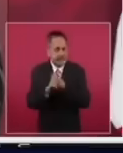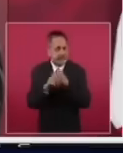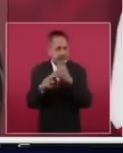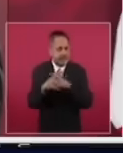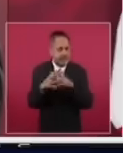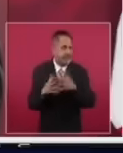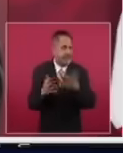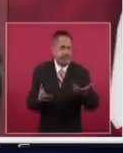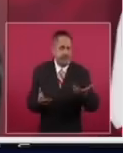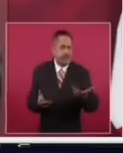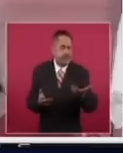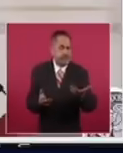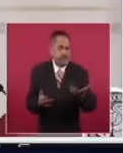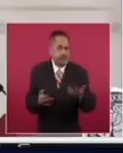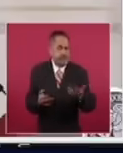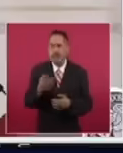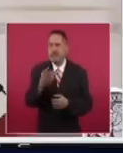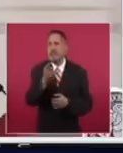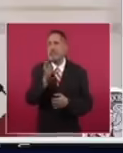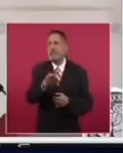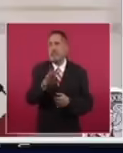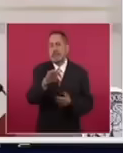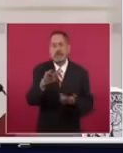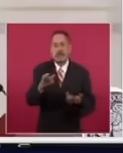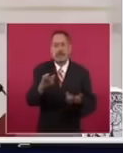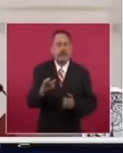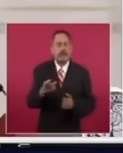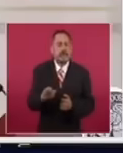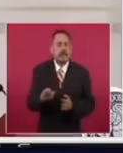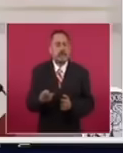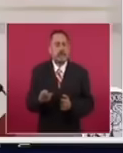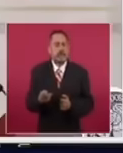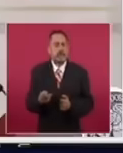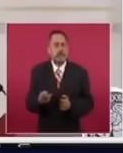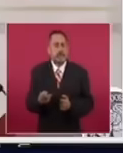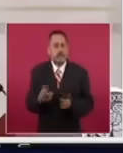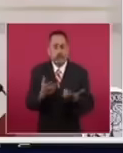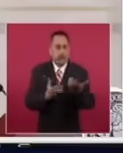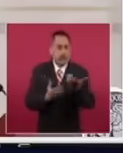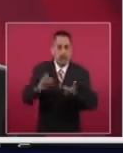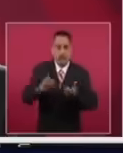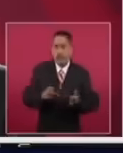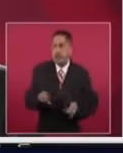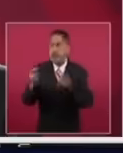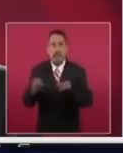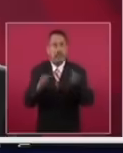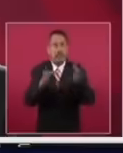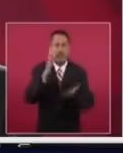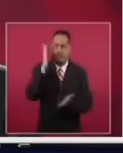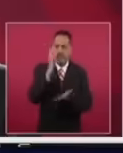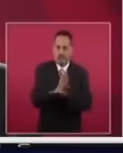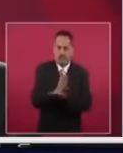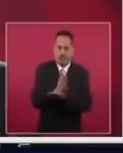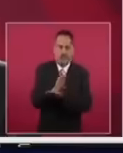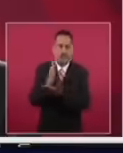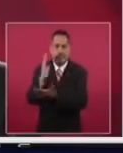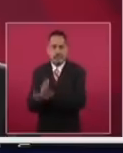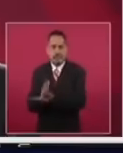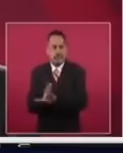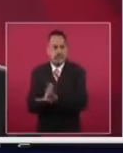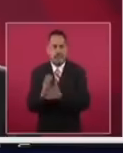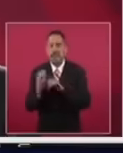porque se detiene el comercio la creación